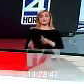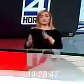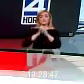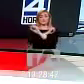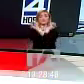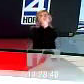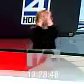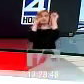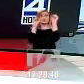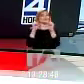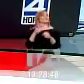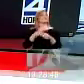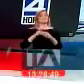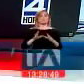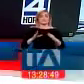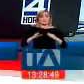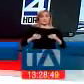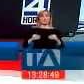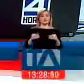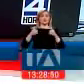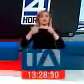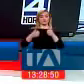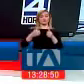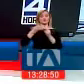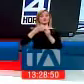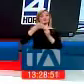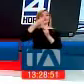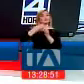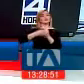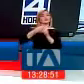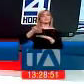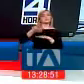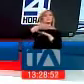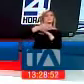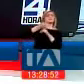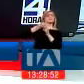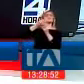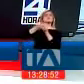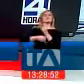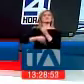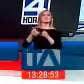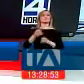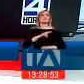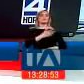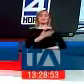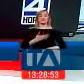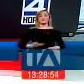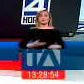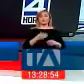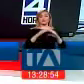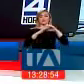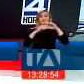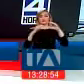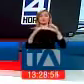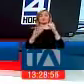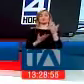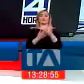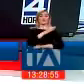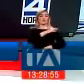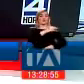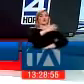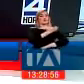Y esta mañana se concretó la aceptación de la candidatura del penúltimo binomio presidencial. El Consejo Nacional Electoral espera la presencia de Fuerza Ecuador